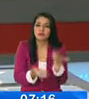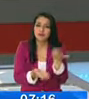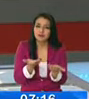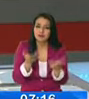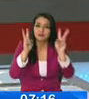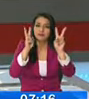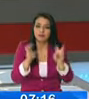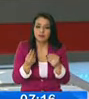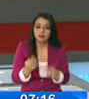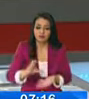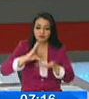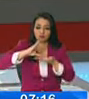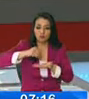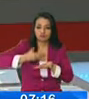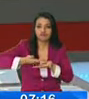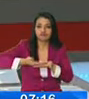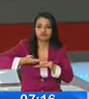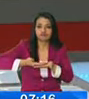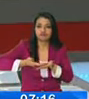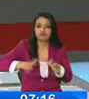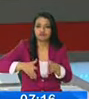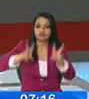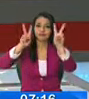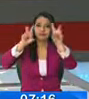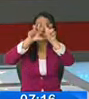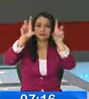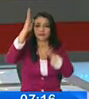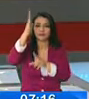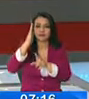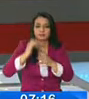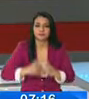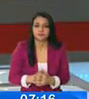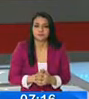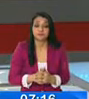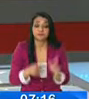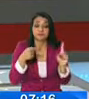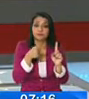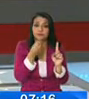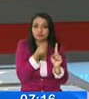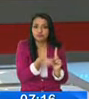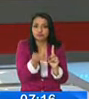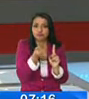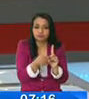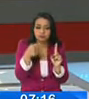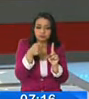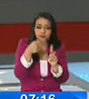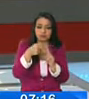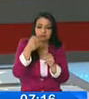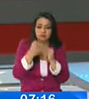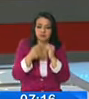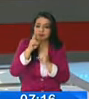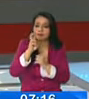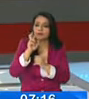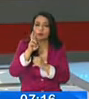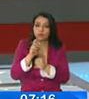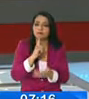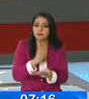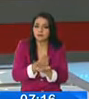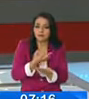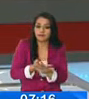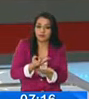de asociación ilícita, esto relacionado con el caso Odebrecht. Durante la declaración de Kepler Verduga, reconoció que facturaba